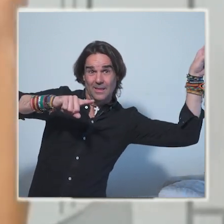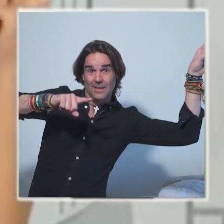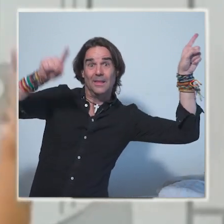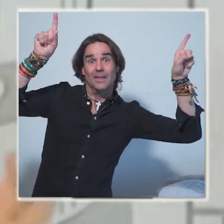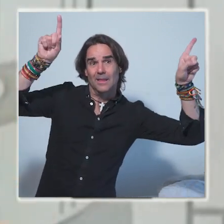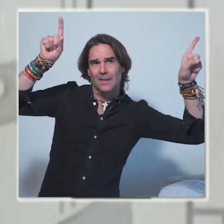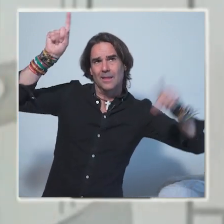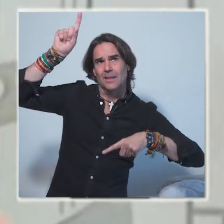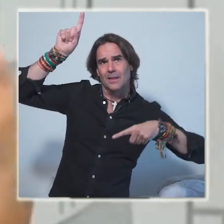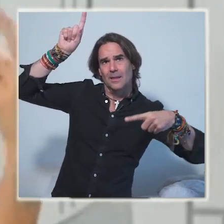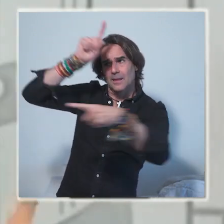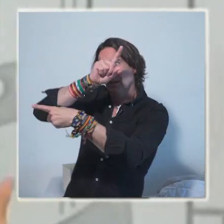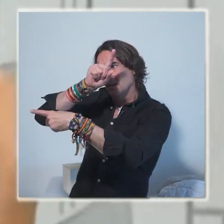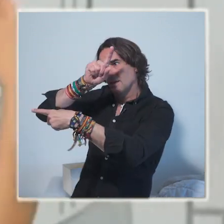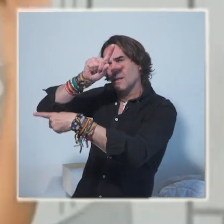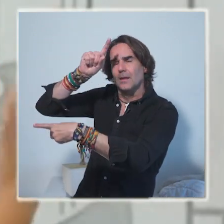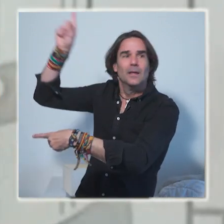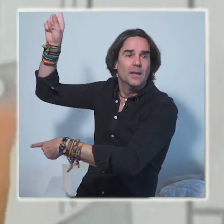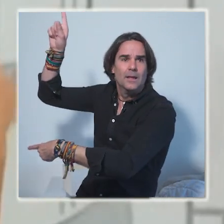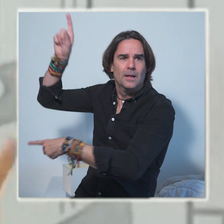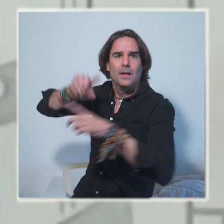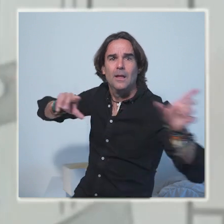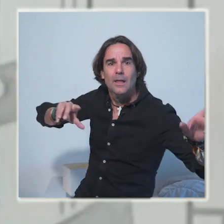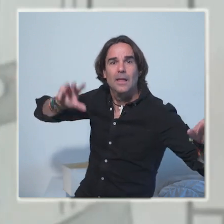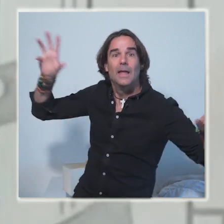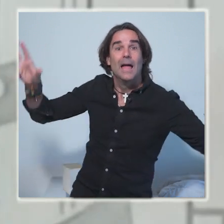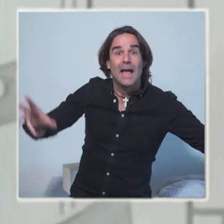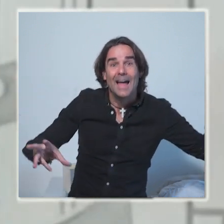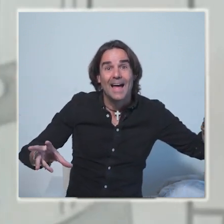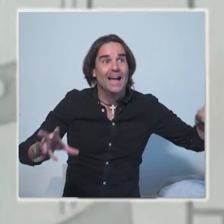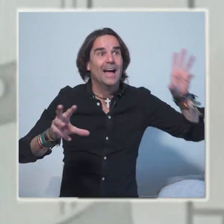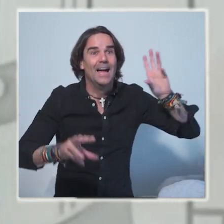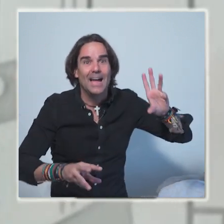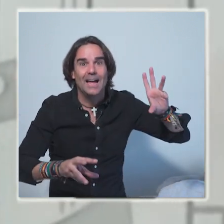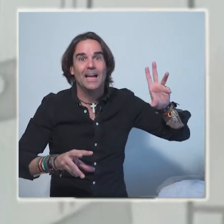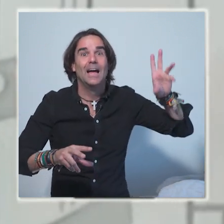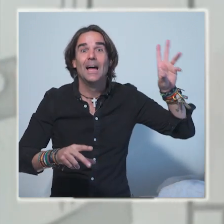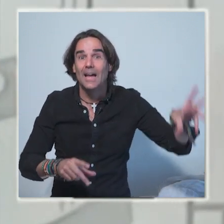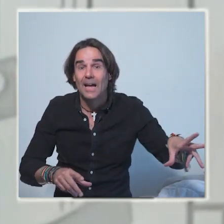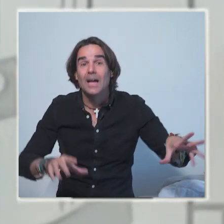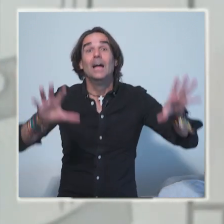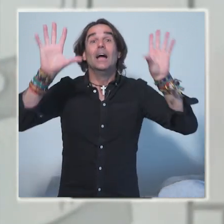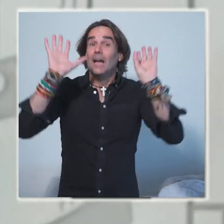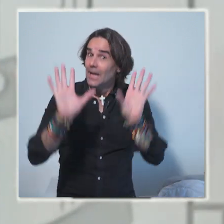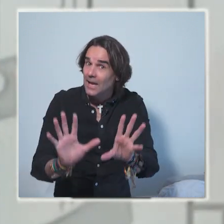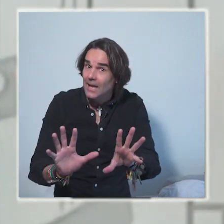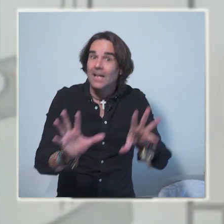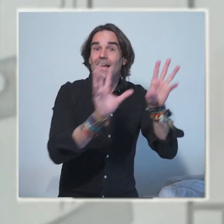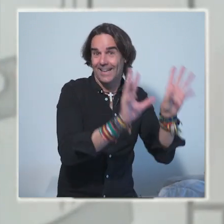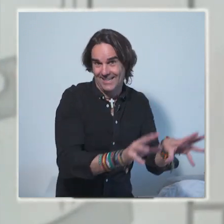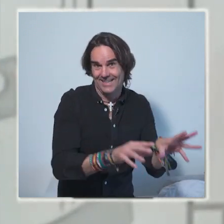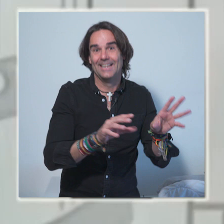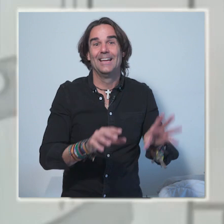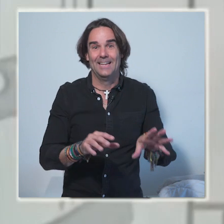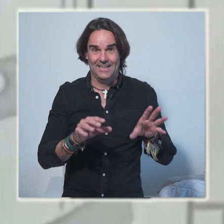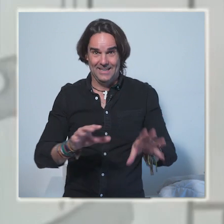.331.000 personas que a día de hoy, a día de hoy, les hemos reconocido